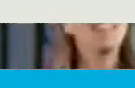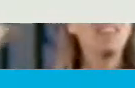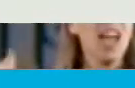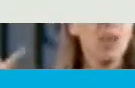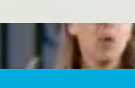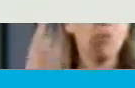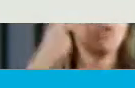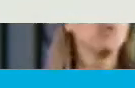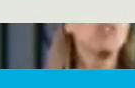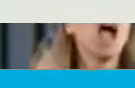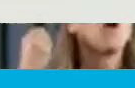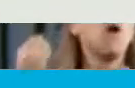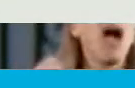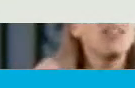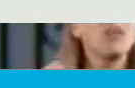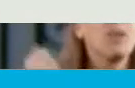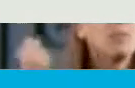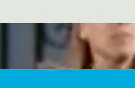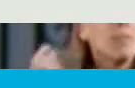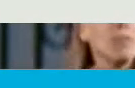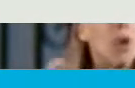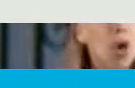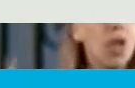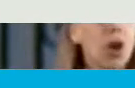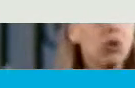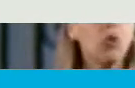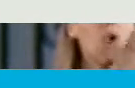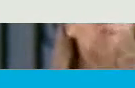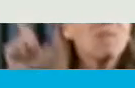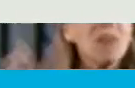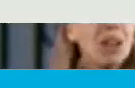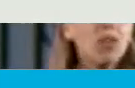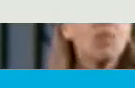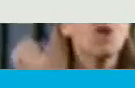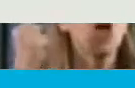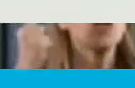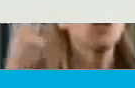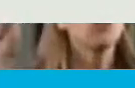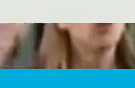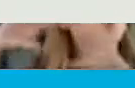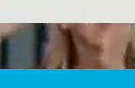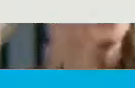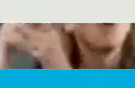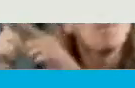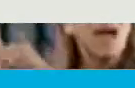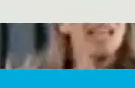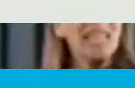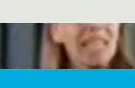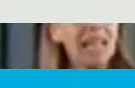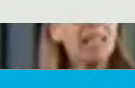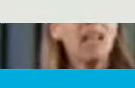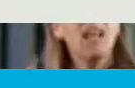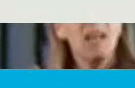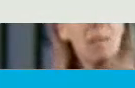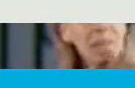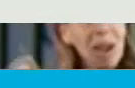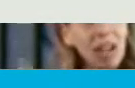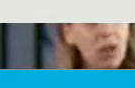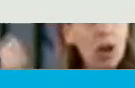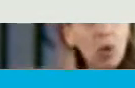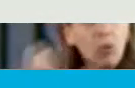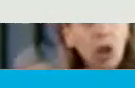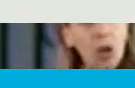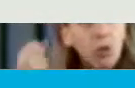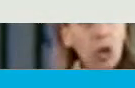comodidad, los poderosos del mundo o el sentido común señalaban hacia un lado, decidieron nadar contra la